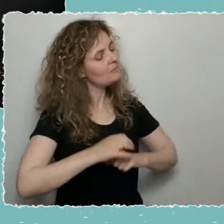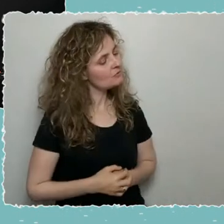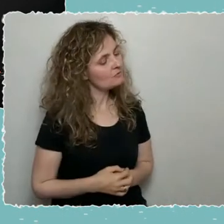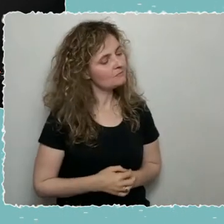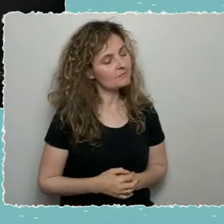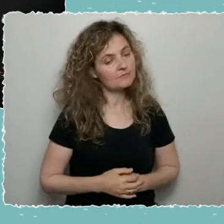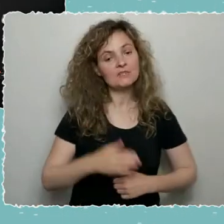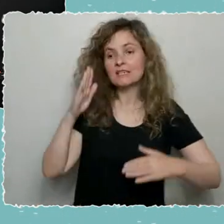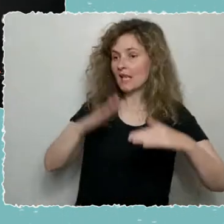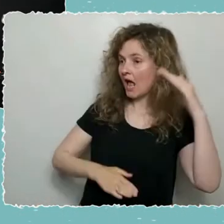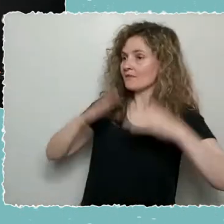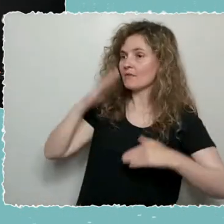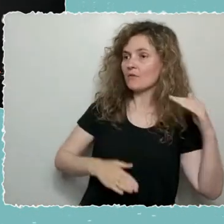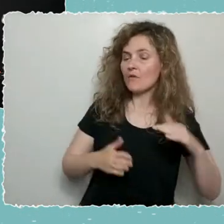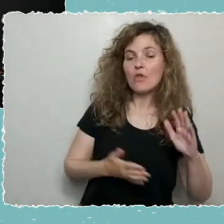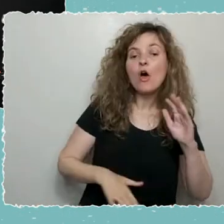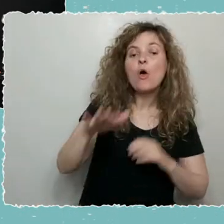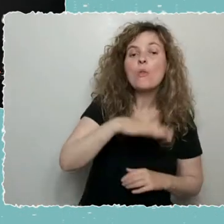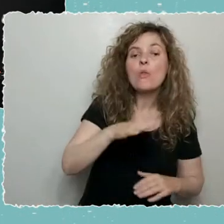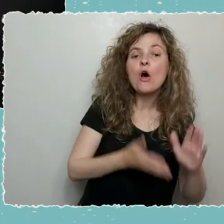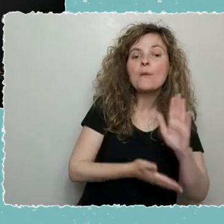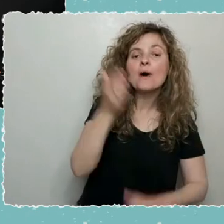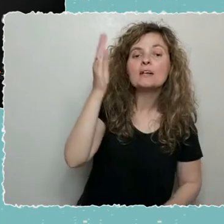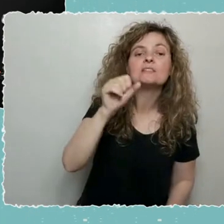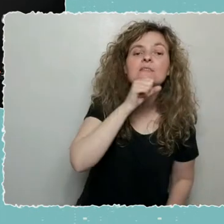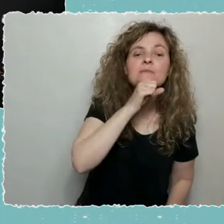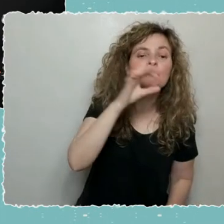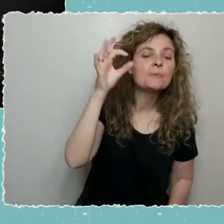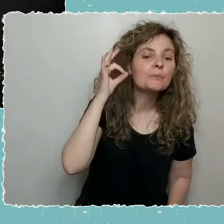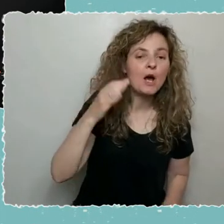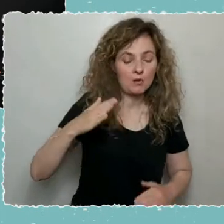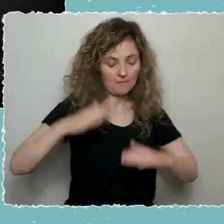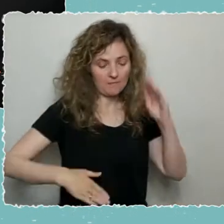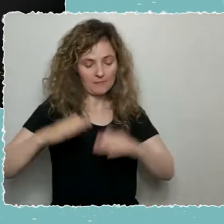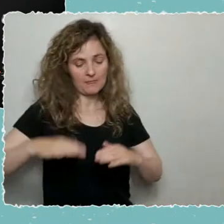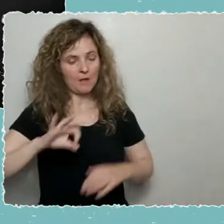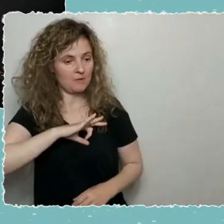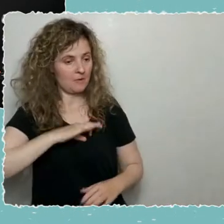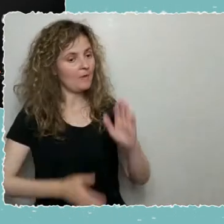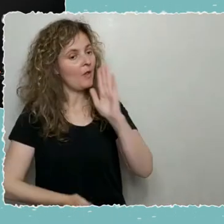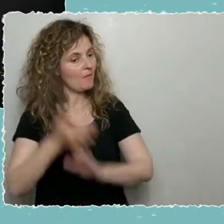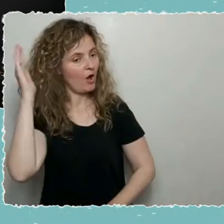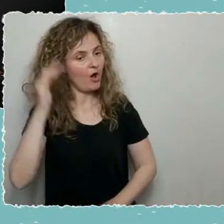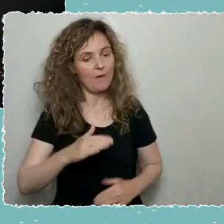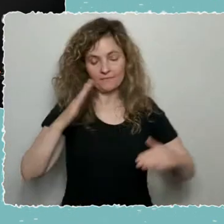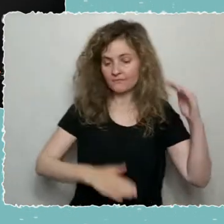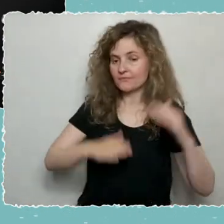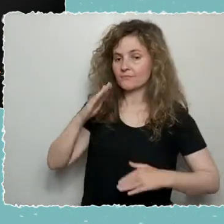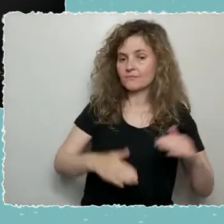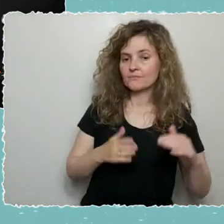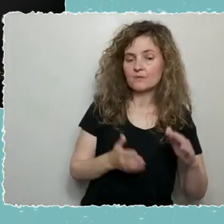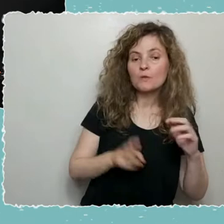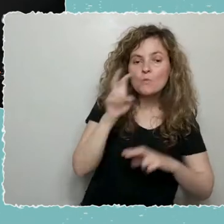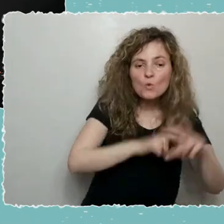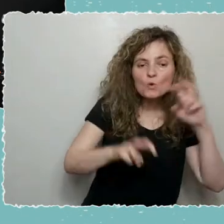alá. Tan, tan, tan, aonde vas, bella? Tan, tan, tan, vou pa Pontevedra. Tan, tan,